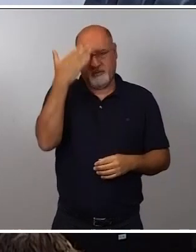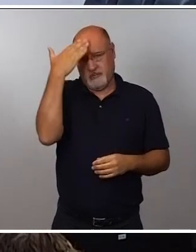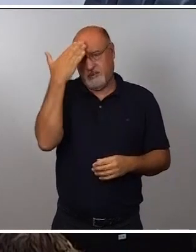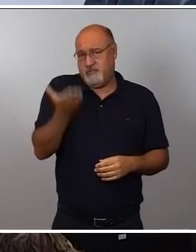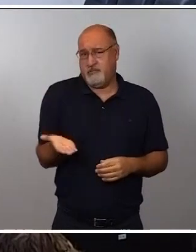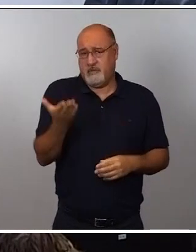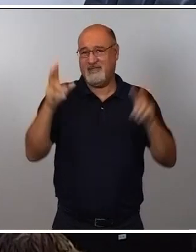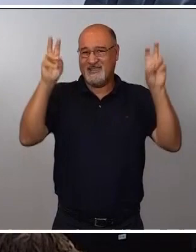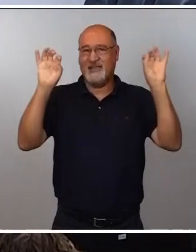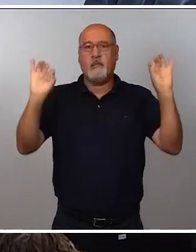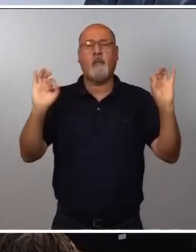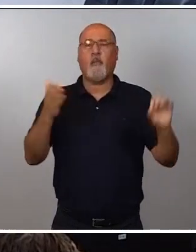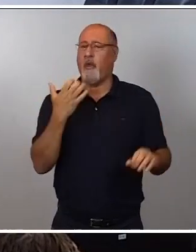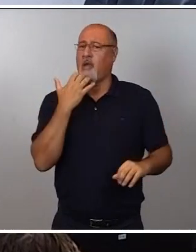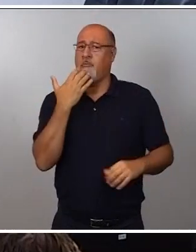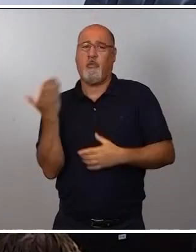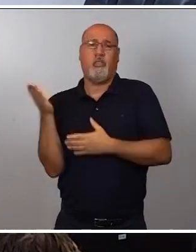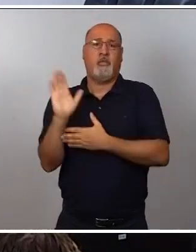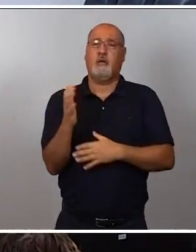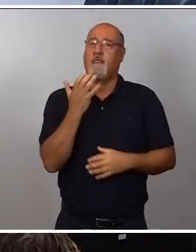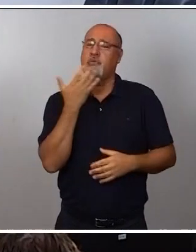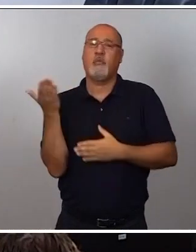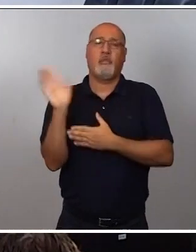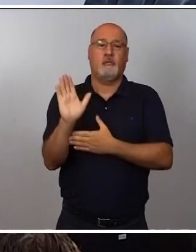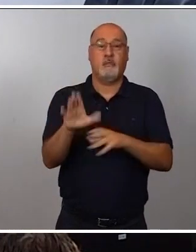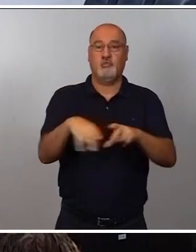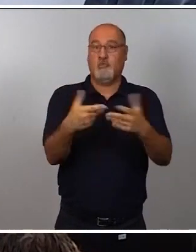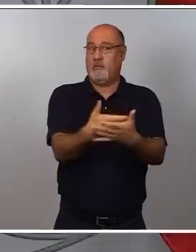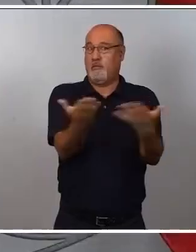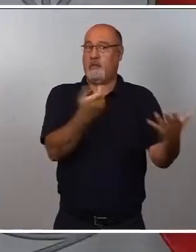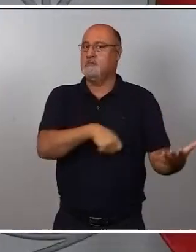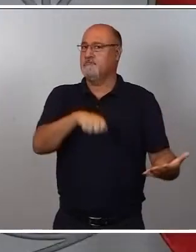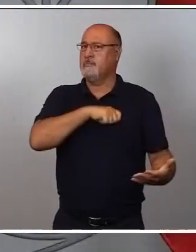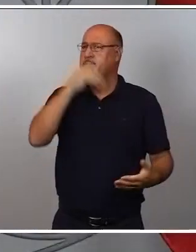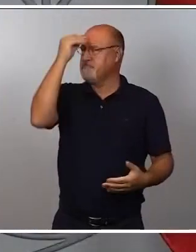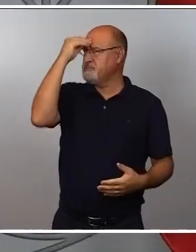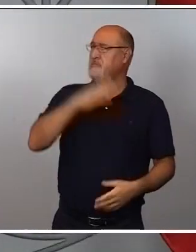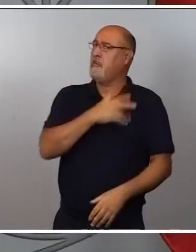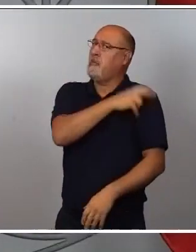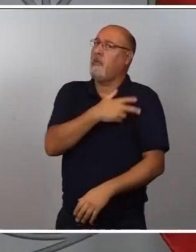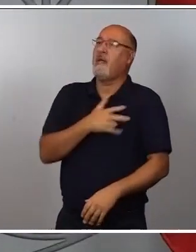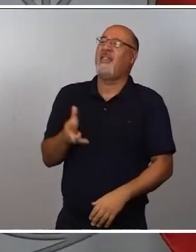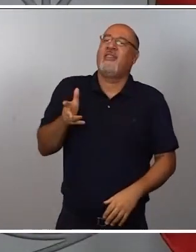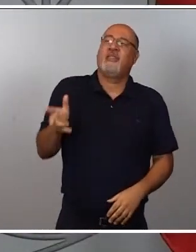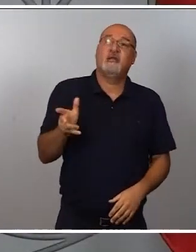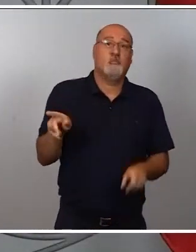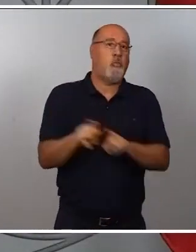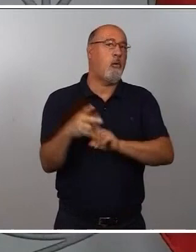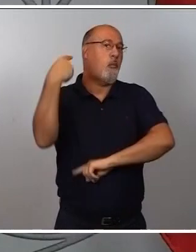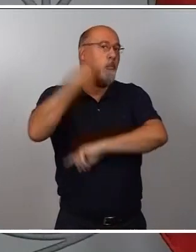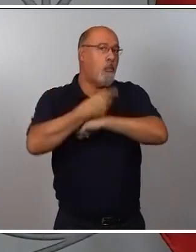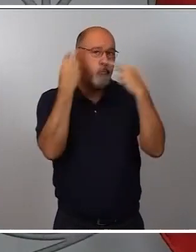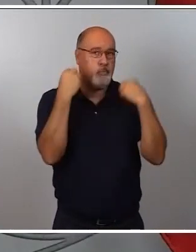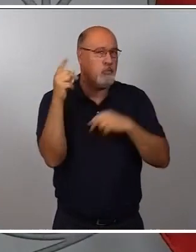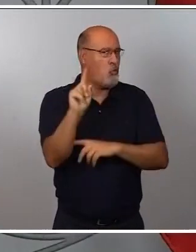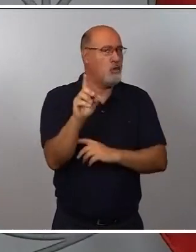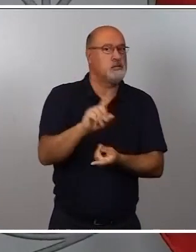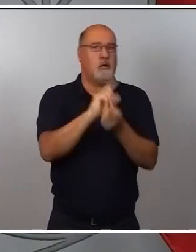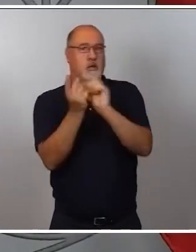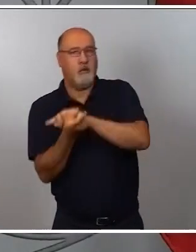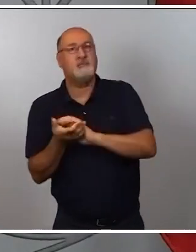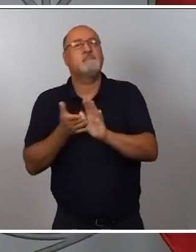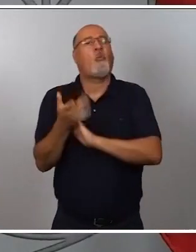ejemplaridade da sociedade española que ha considerado a vacunación como un direito e non como unha obligación e que ha estado en disposición de